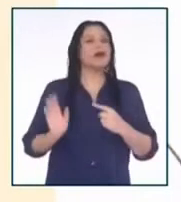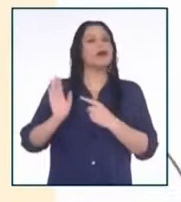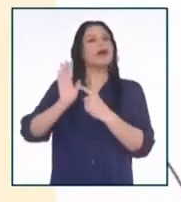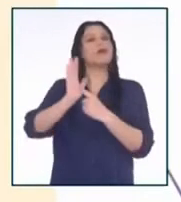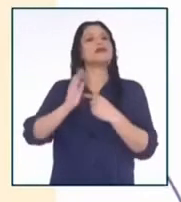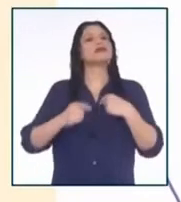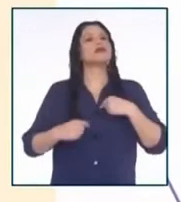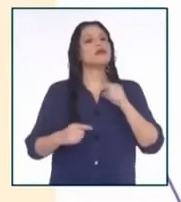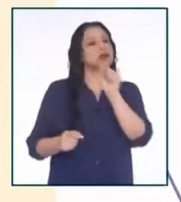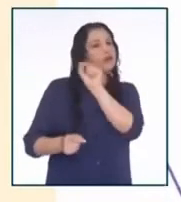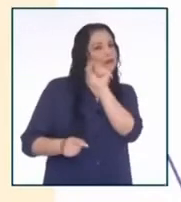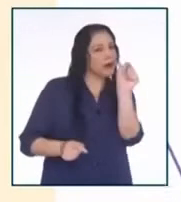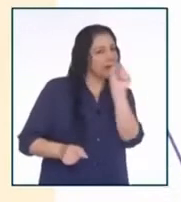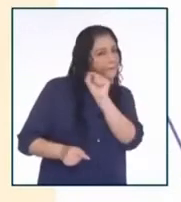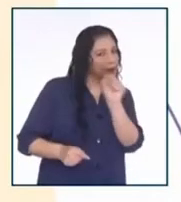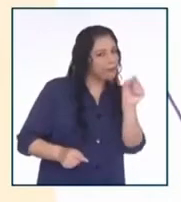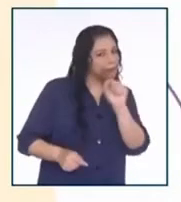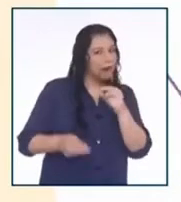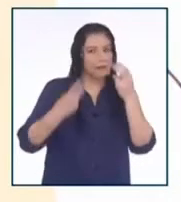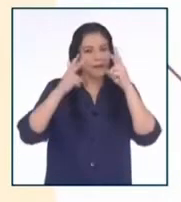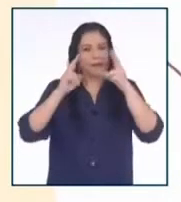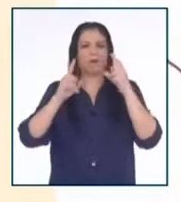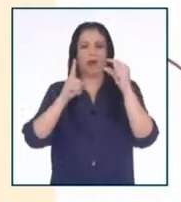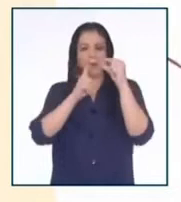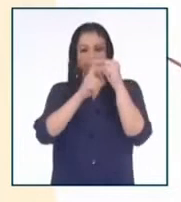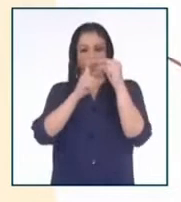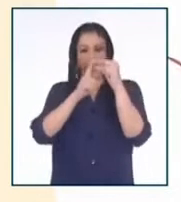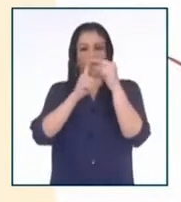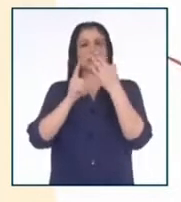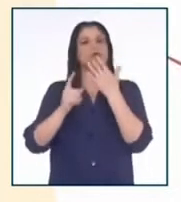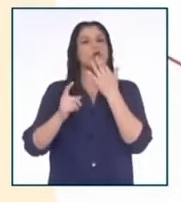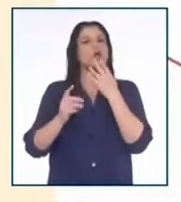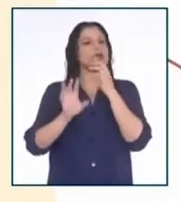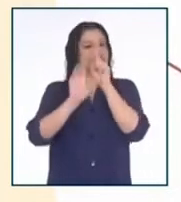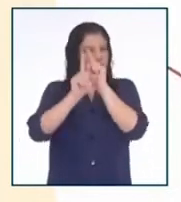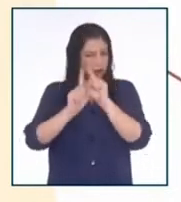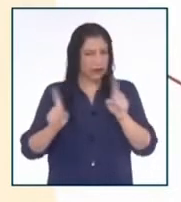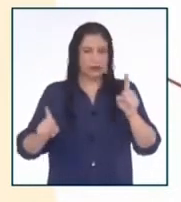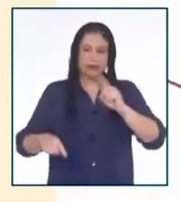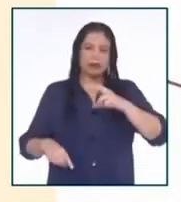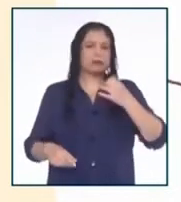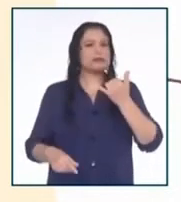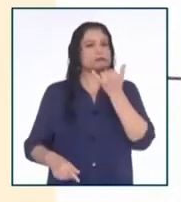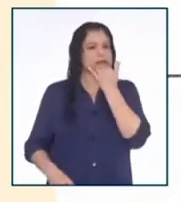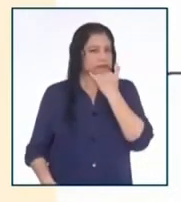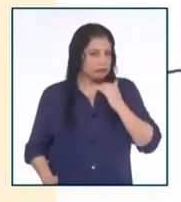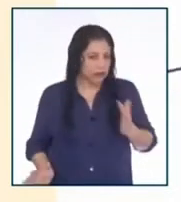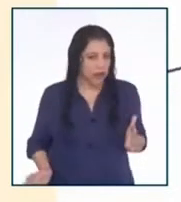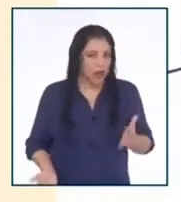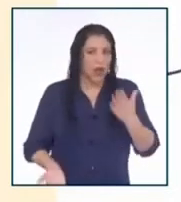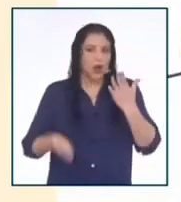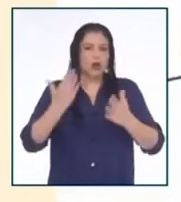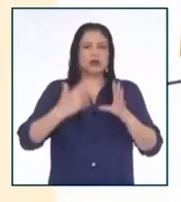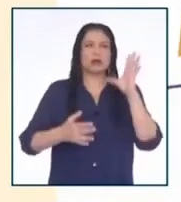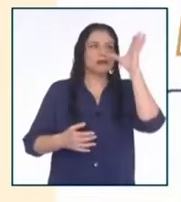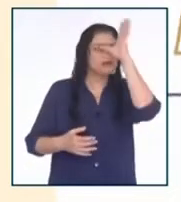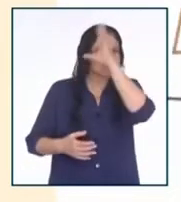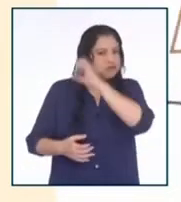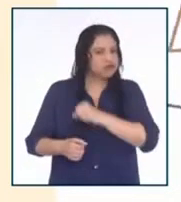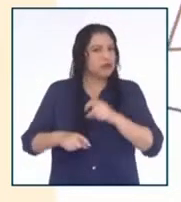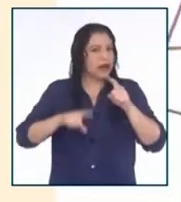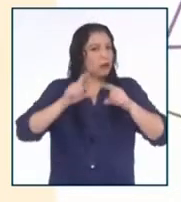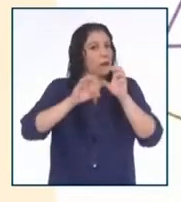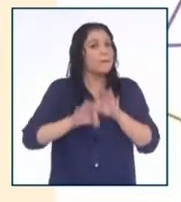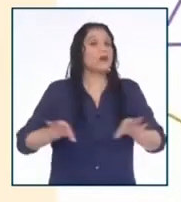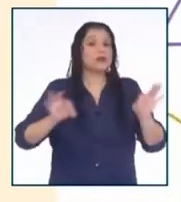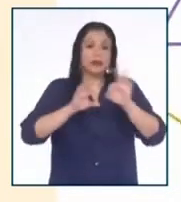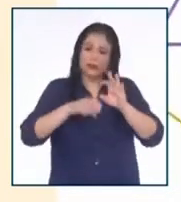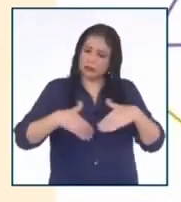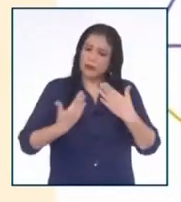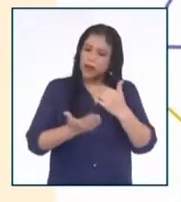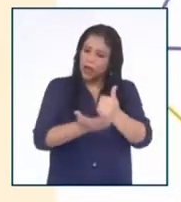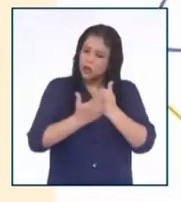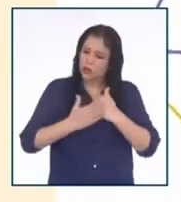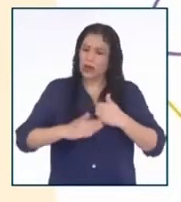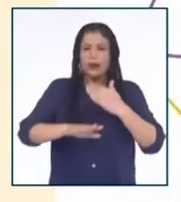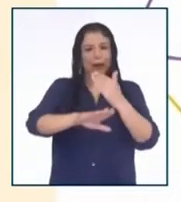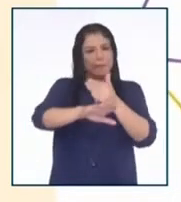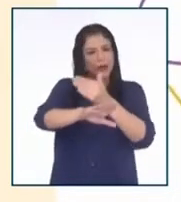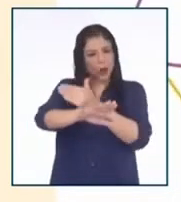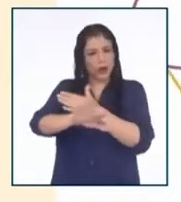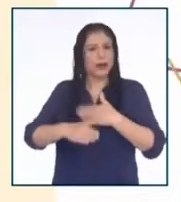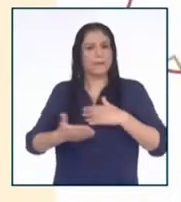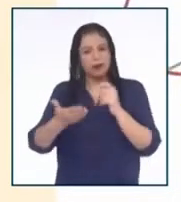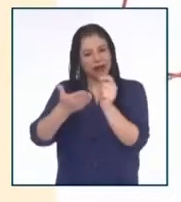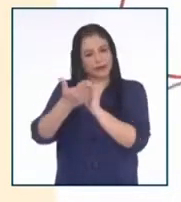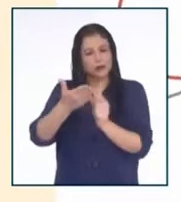que vine marcando. Aquí vemos las palabras que he resaltado de distintos colores para no equivocarme o dejar pasar algo importante que me pueda ayudar a mejorar mi artículo